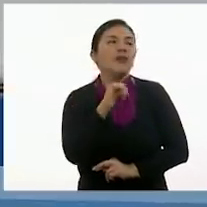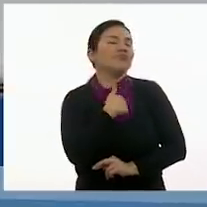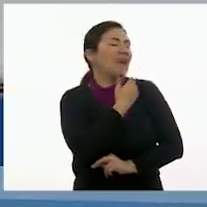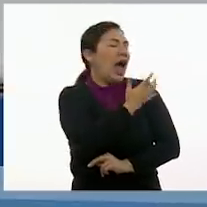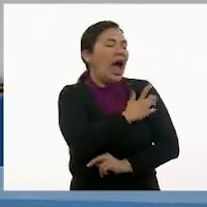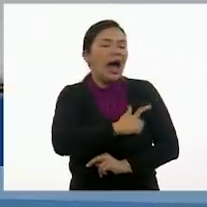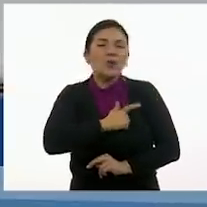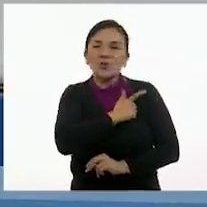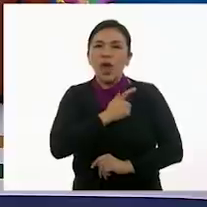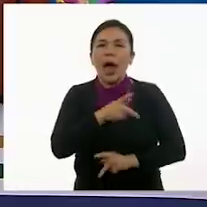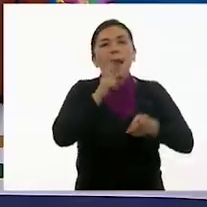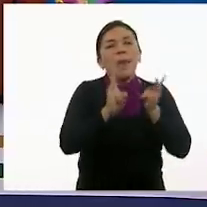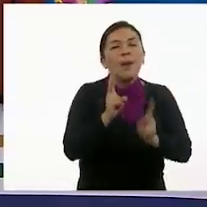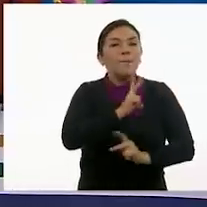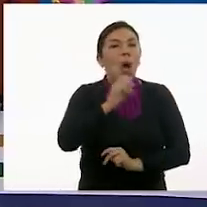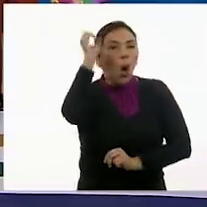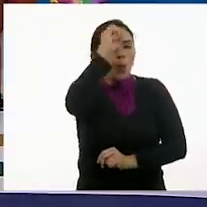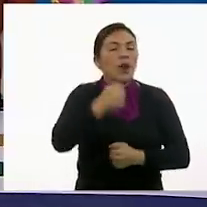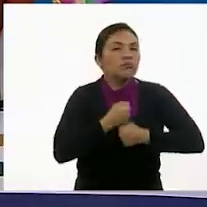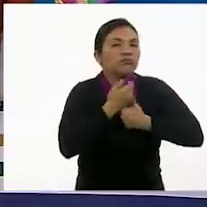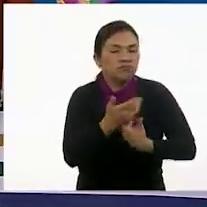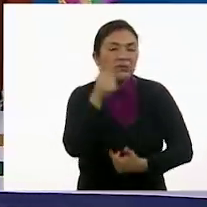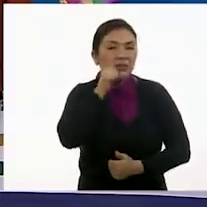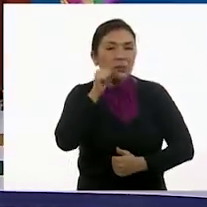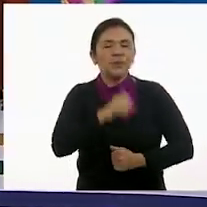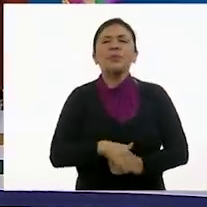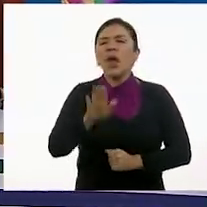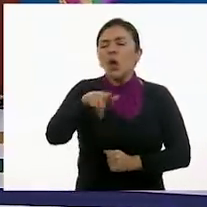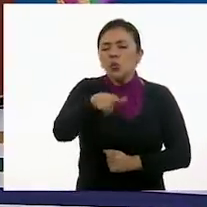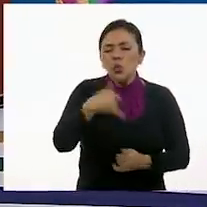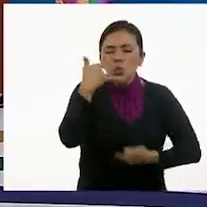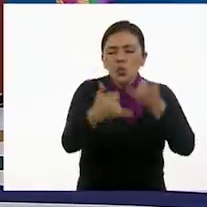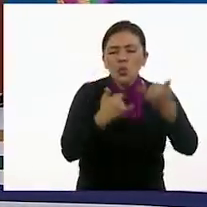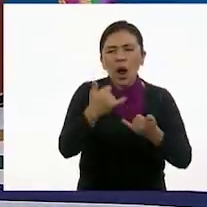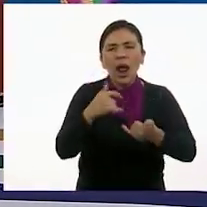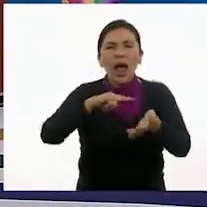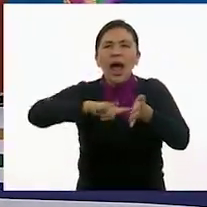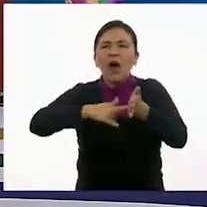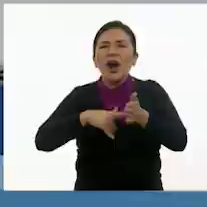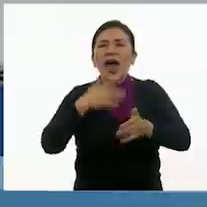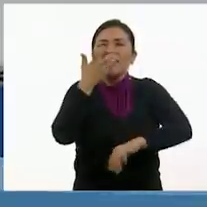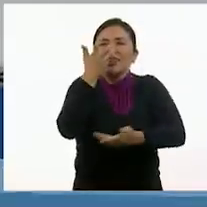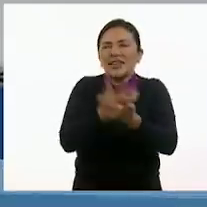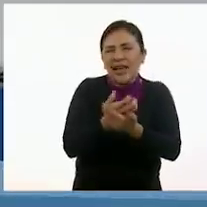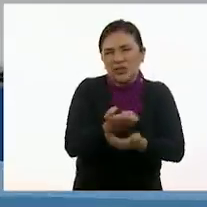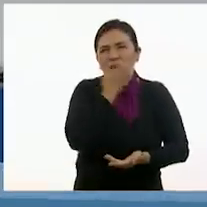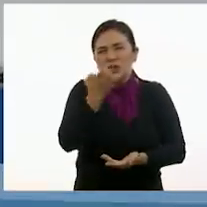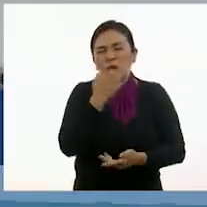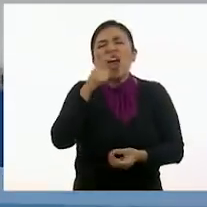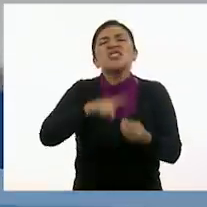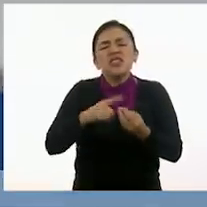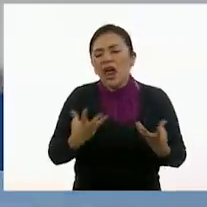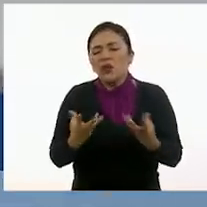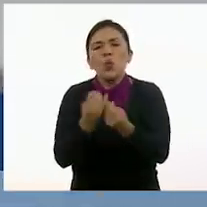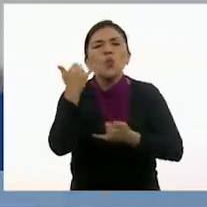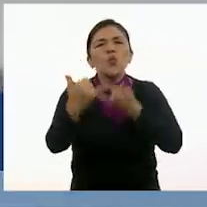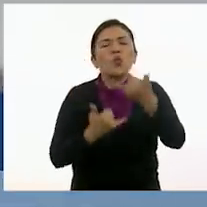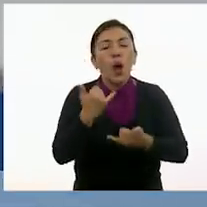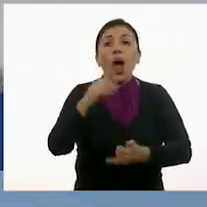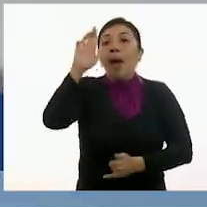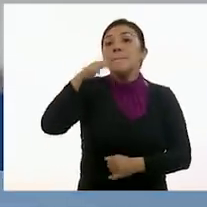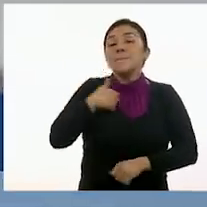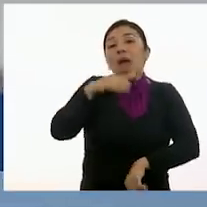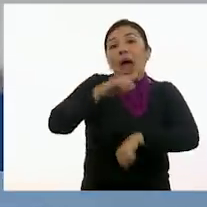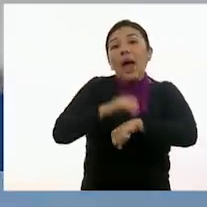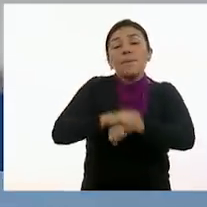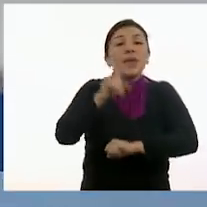todo. Muy Eso. Bien. Oye, ¿con quién eliges jugar en el recreo? Ah, pues con mi amiga Carola. Es muy buena